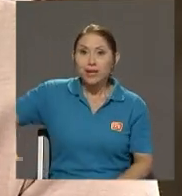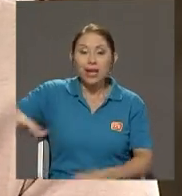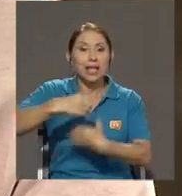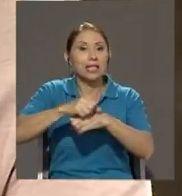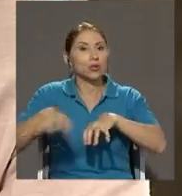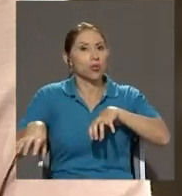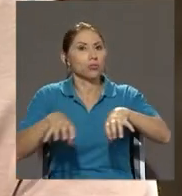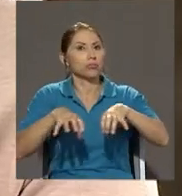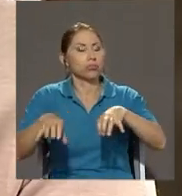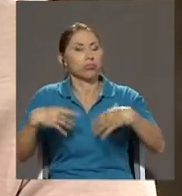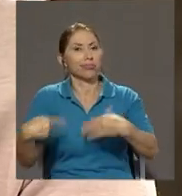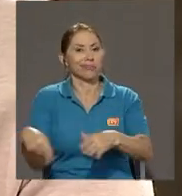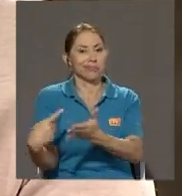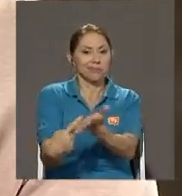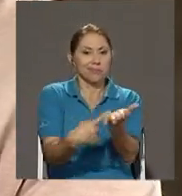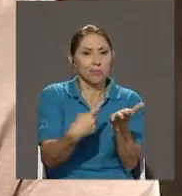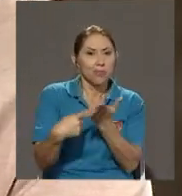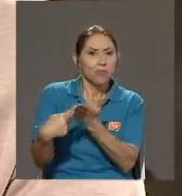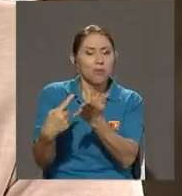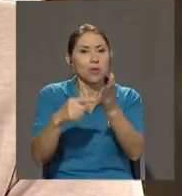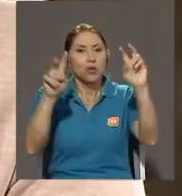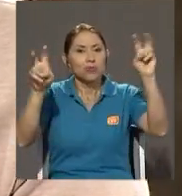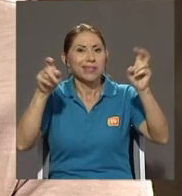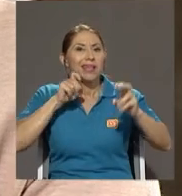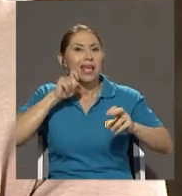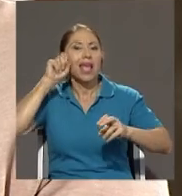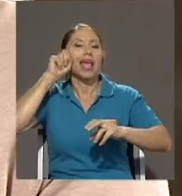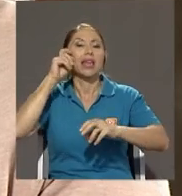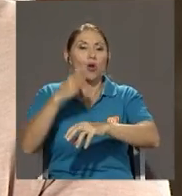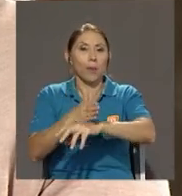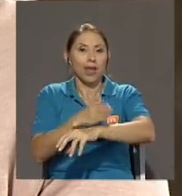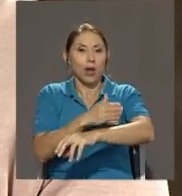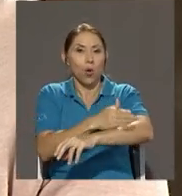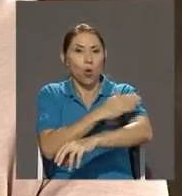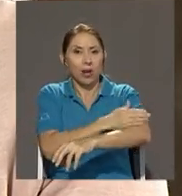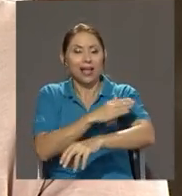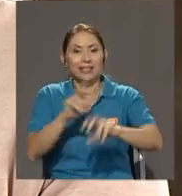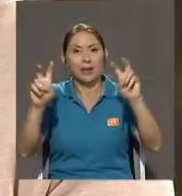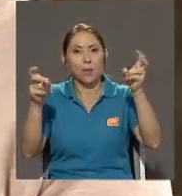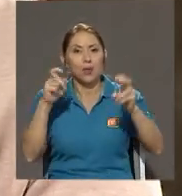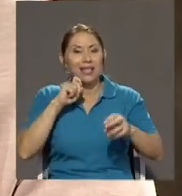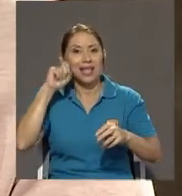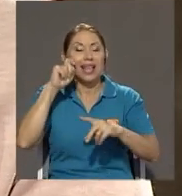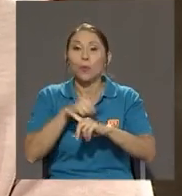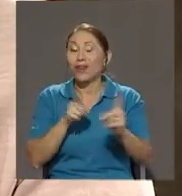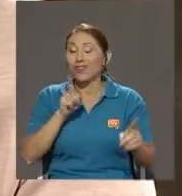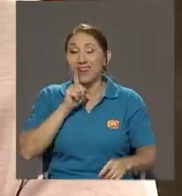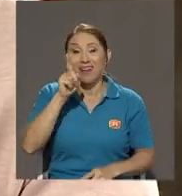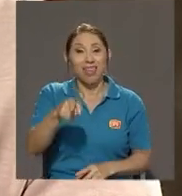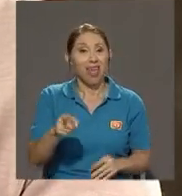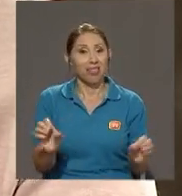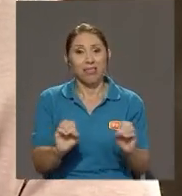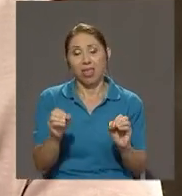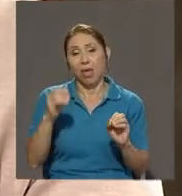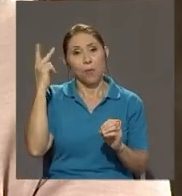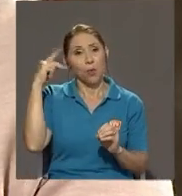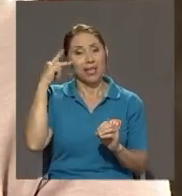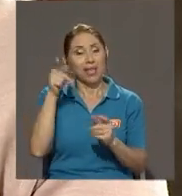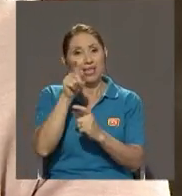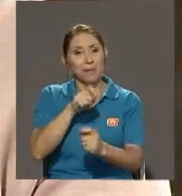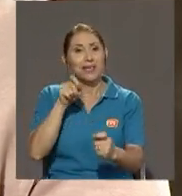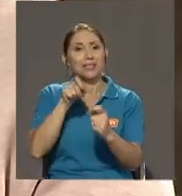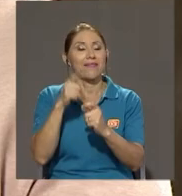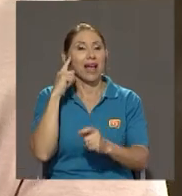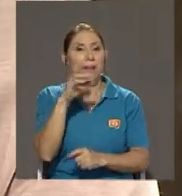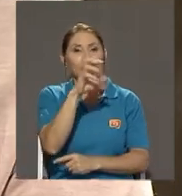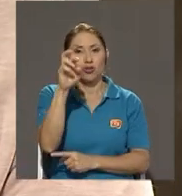nivel de género y de mejoras en políticas de género, pero en realidad no ha habido ninguna política específica para el caso de